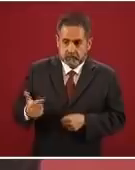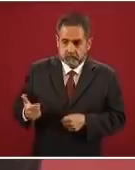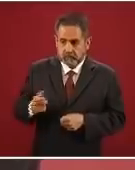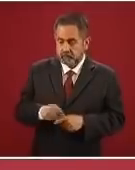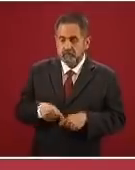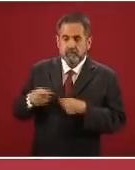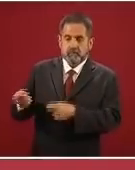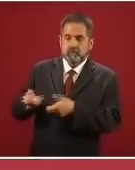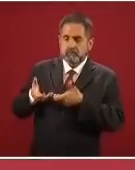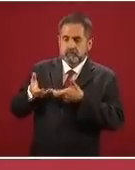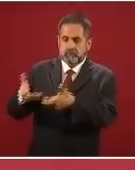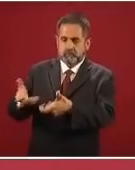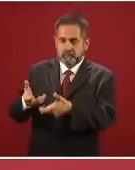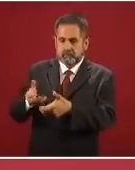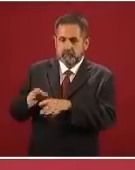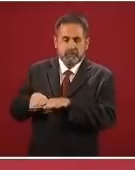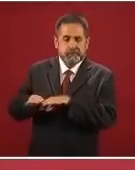que es